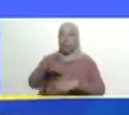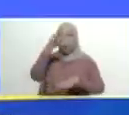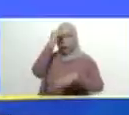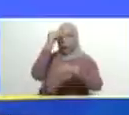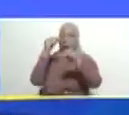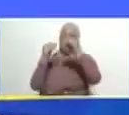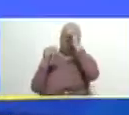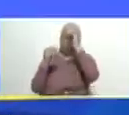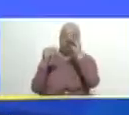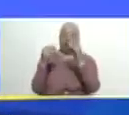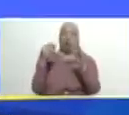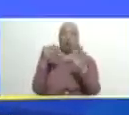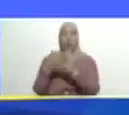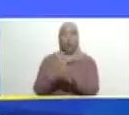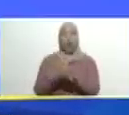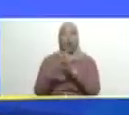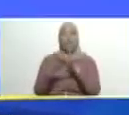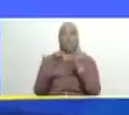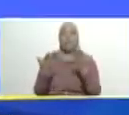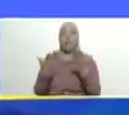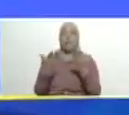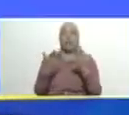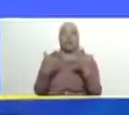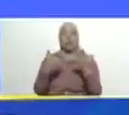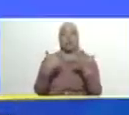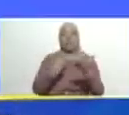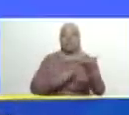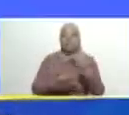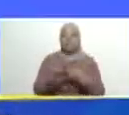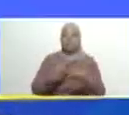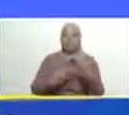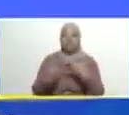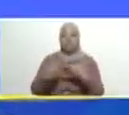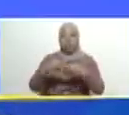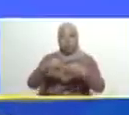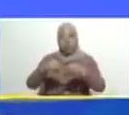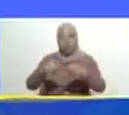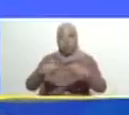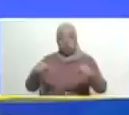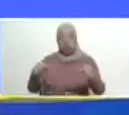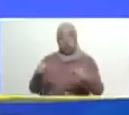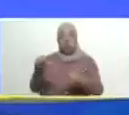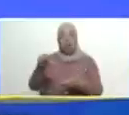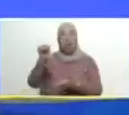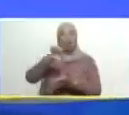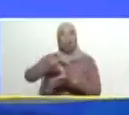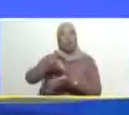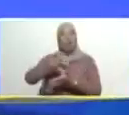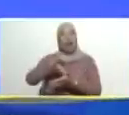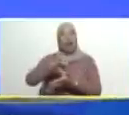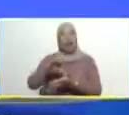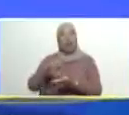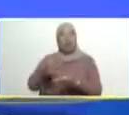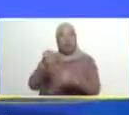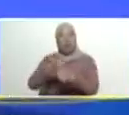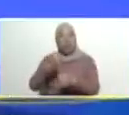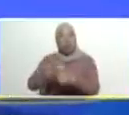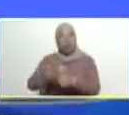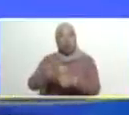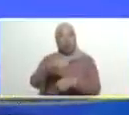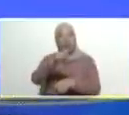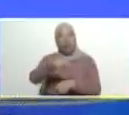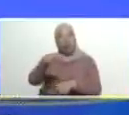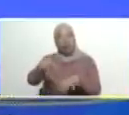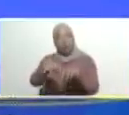aprendiendo con ustedes acerca de la agricultura urbana que hoy existe en todo el